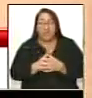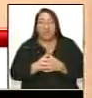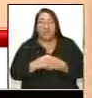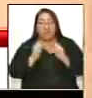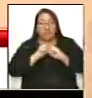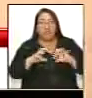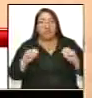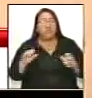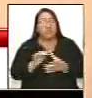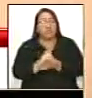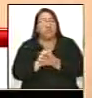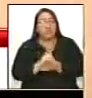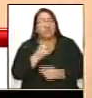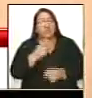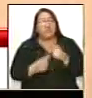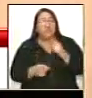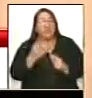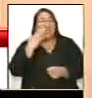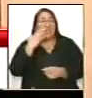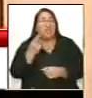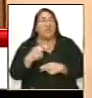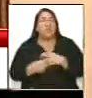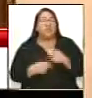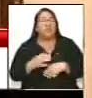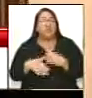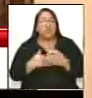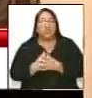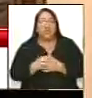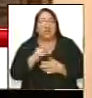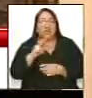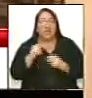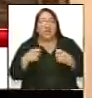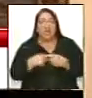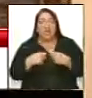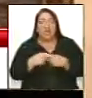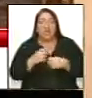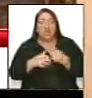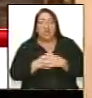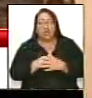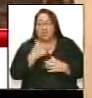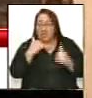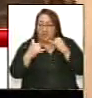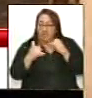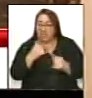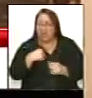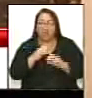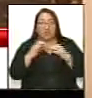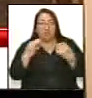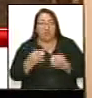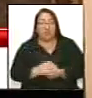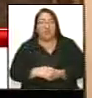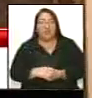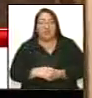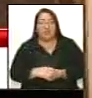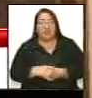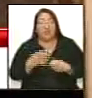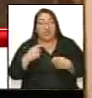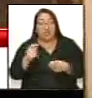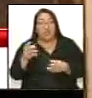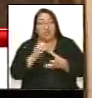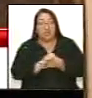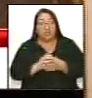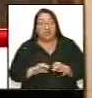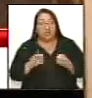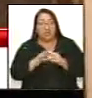Nuestros amigos, primos, compadres, vecinos, todo, redes sociales, llamadas por teléfono, nuestros familiares. Tratemos de llevar a la